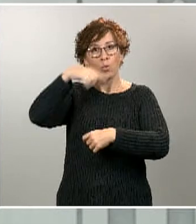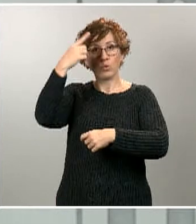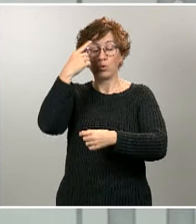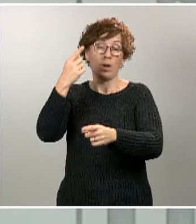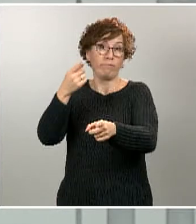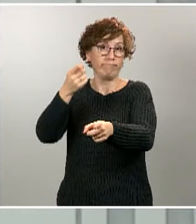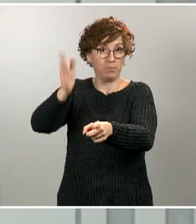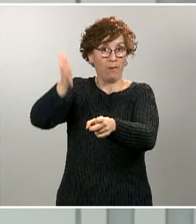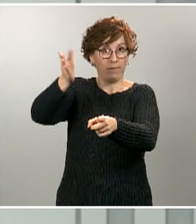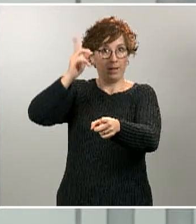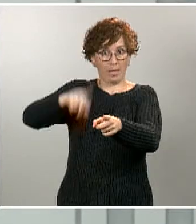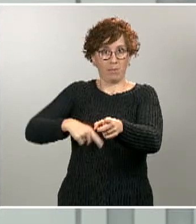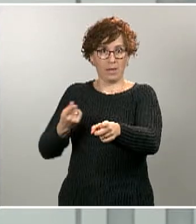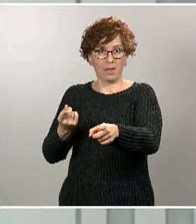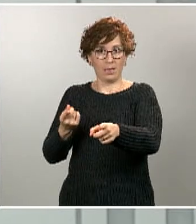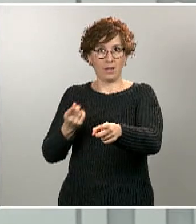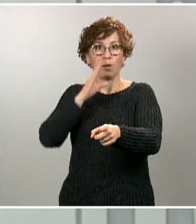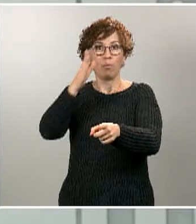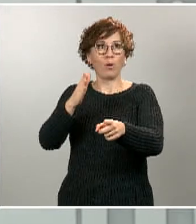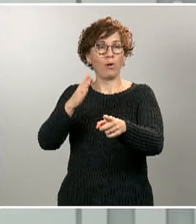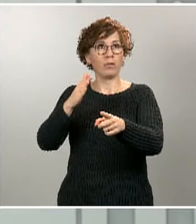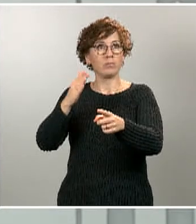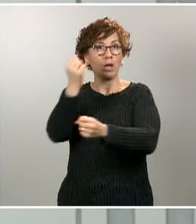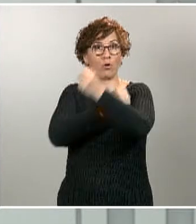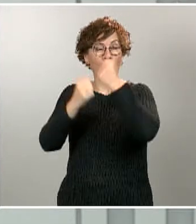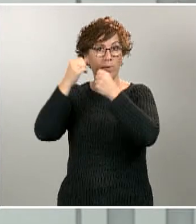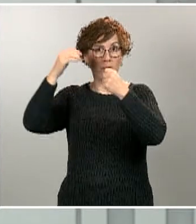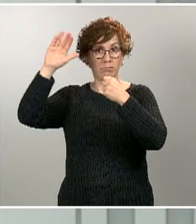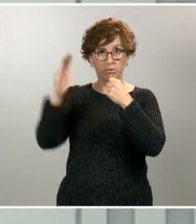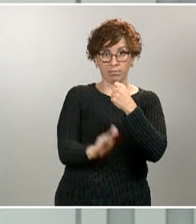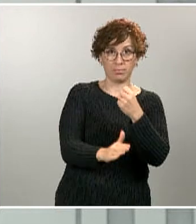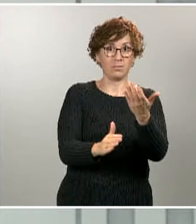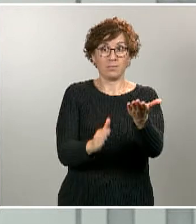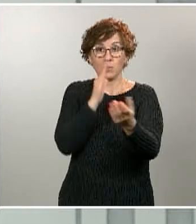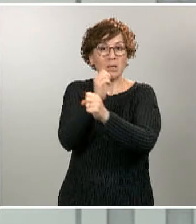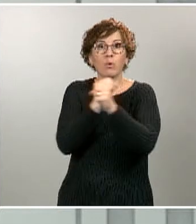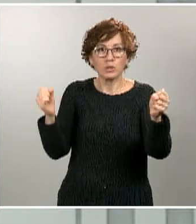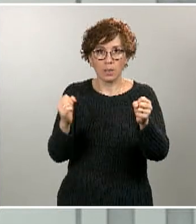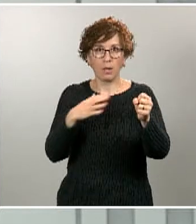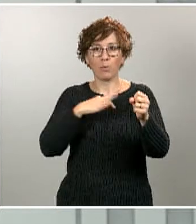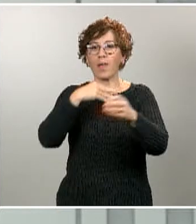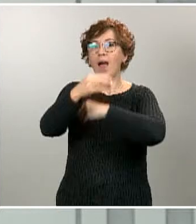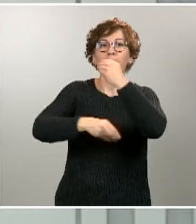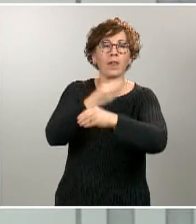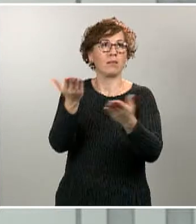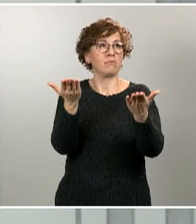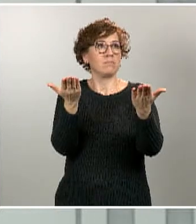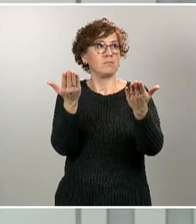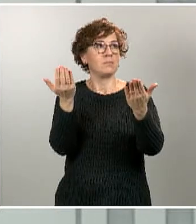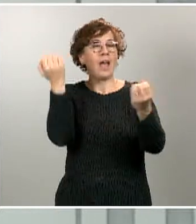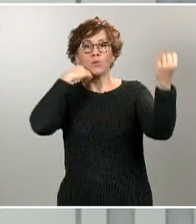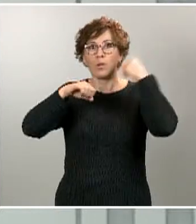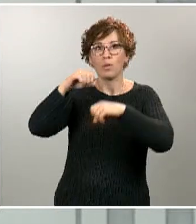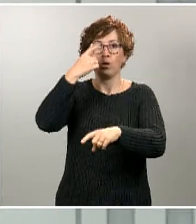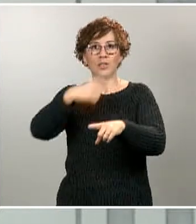aguda de la bajada de la actividad económica por la incapacidad de poder convocar, celebrar actuaciones en las que el conjunto del